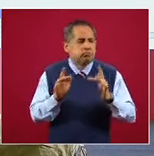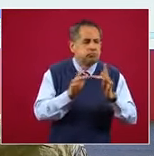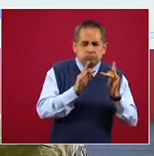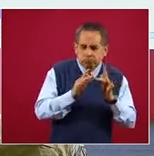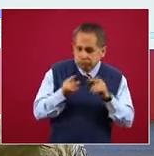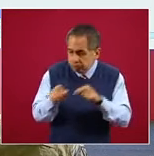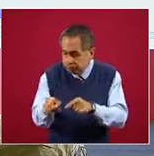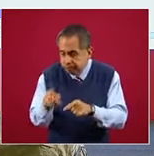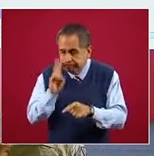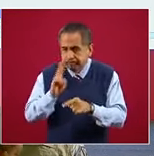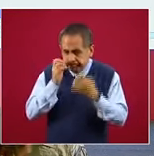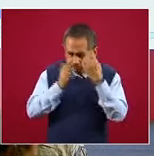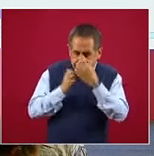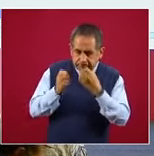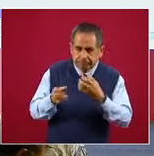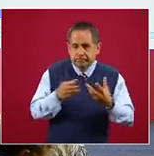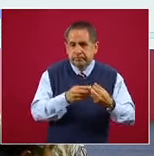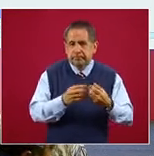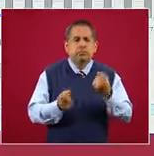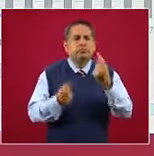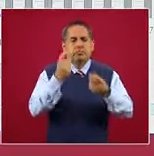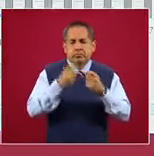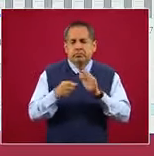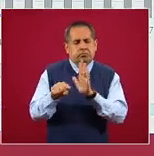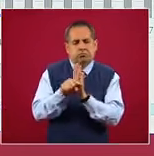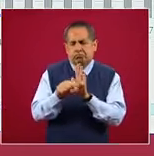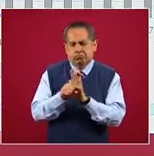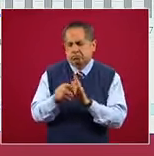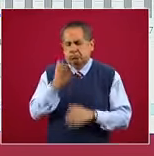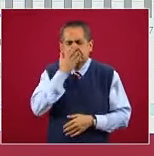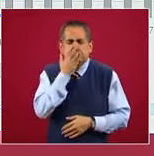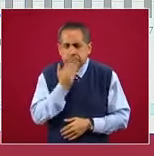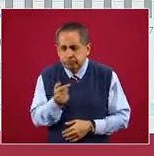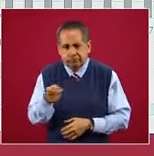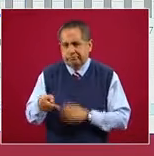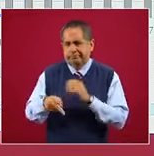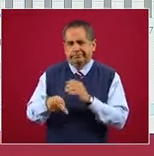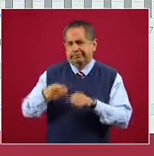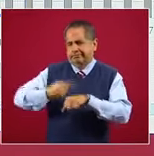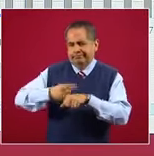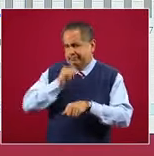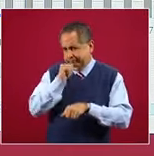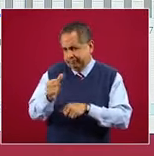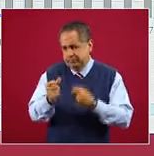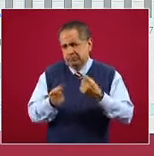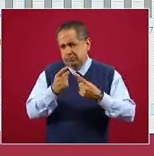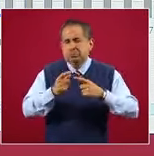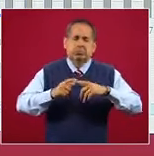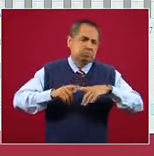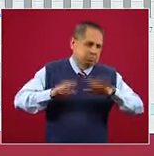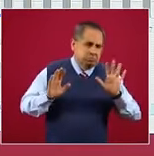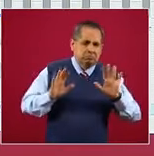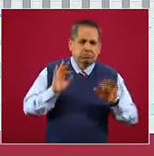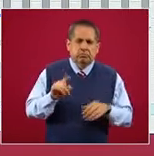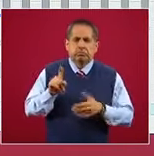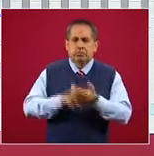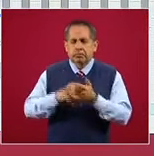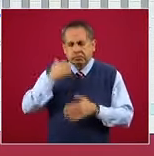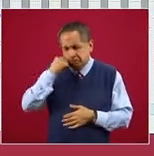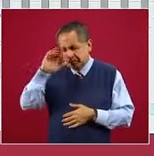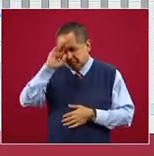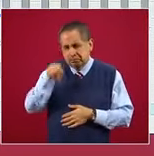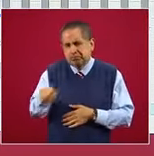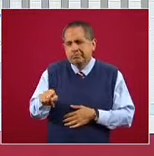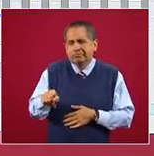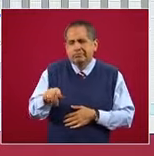Y en su momento algunas resultan negativas a la prueba de COVID, con lo que se interpreta que sus síntomas